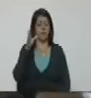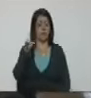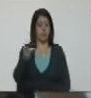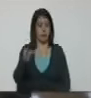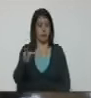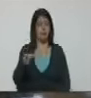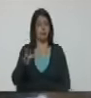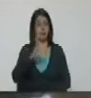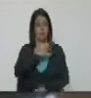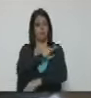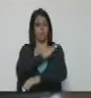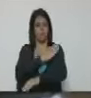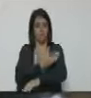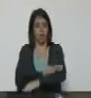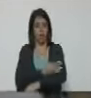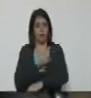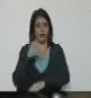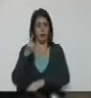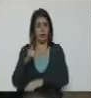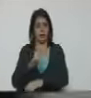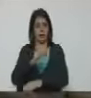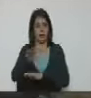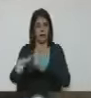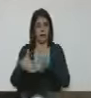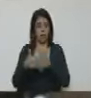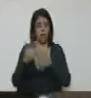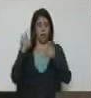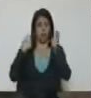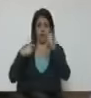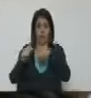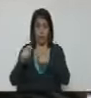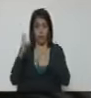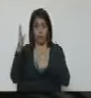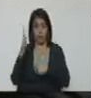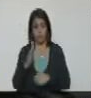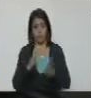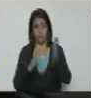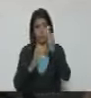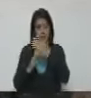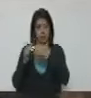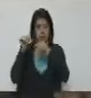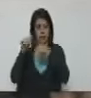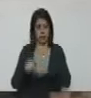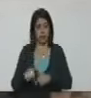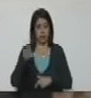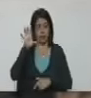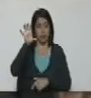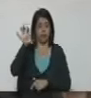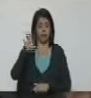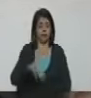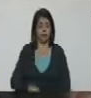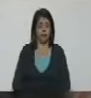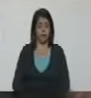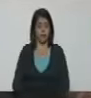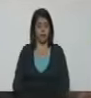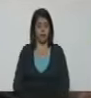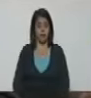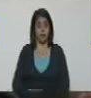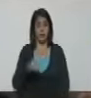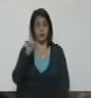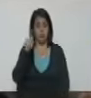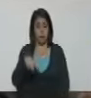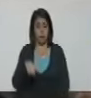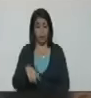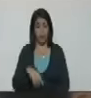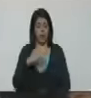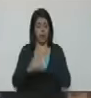una potencialidad tanto de exportar como de importar de esa nación, y también le va